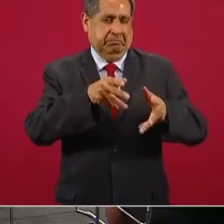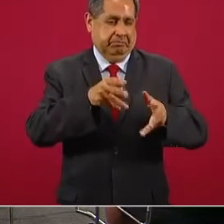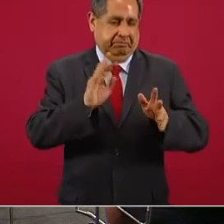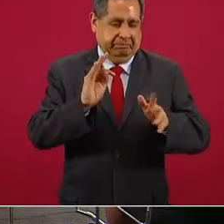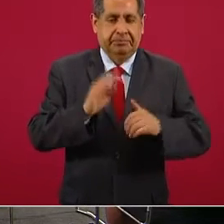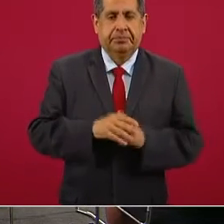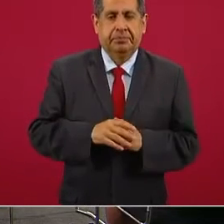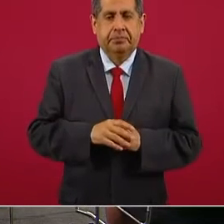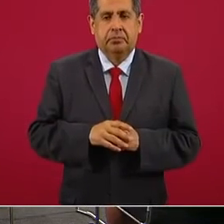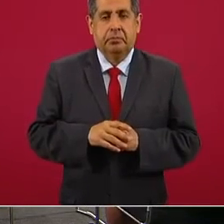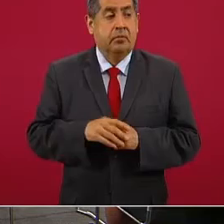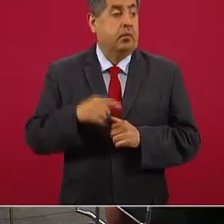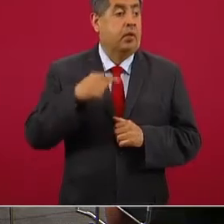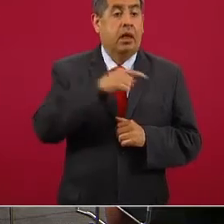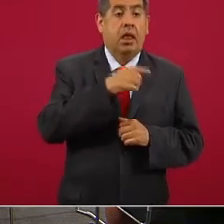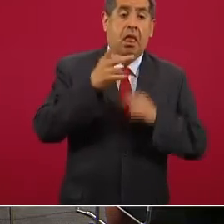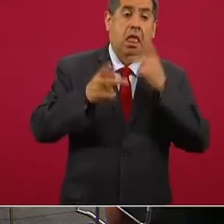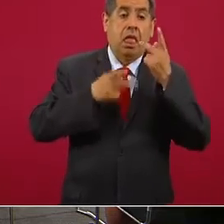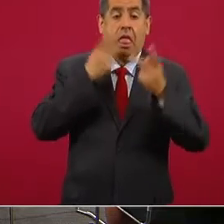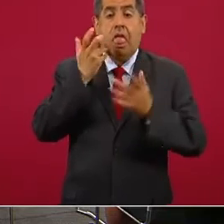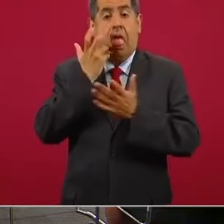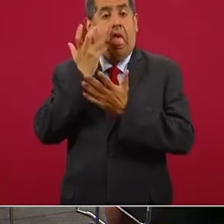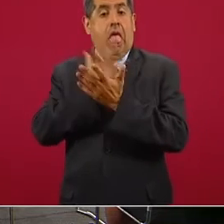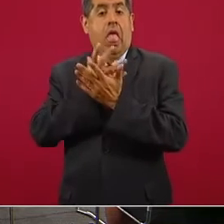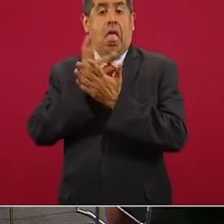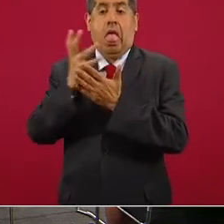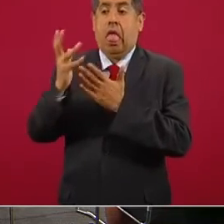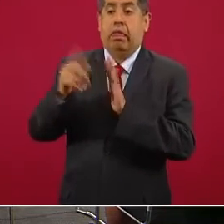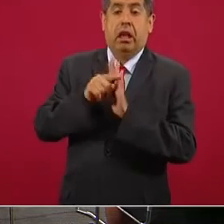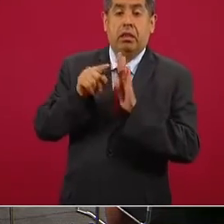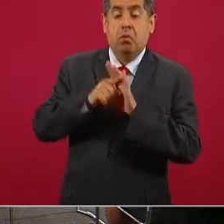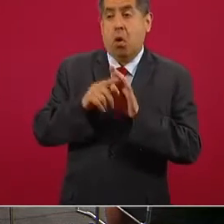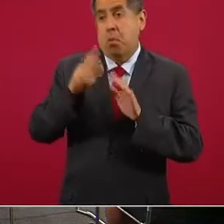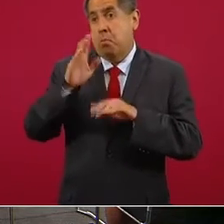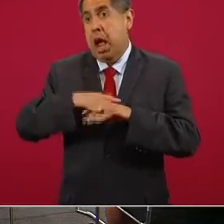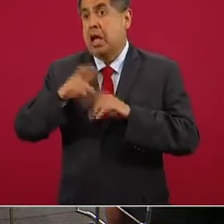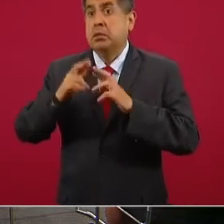lo que plantean es rebrote en Querétaro.